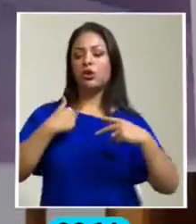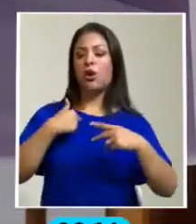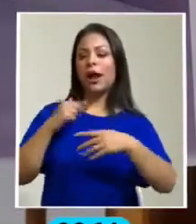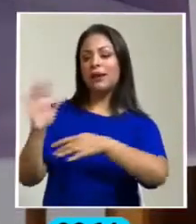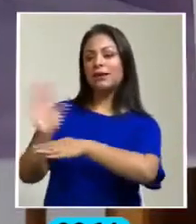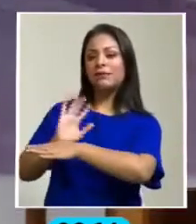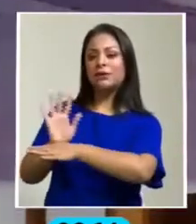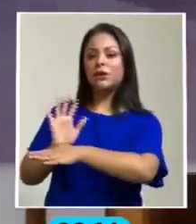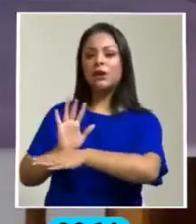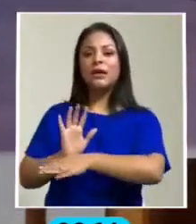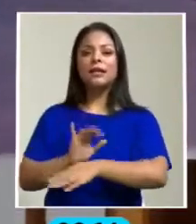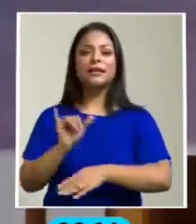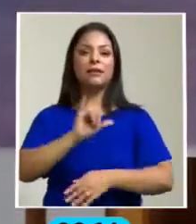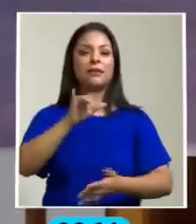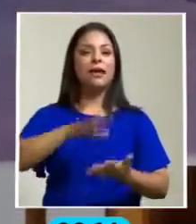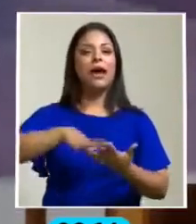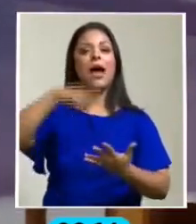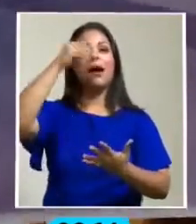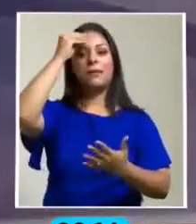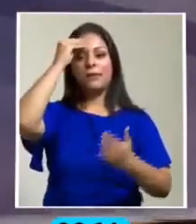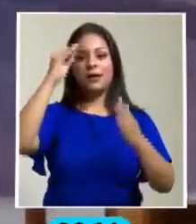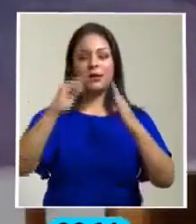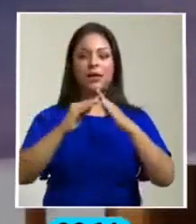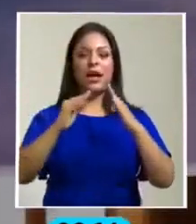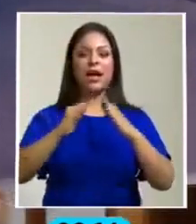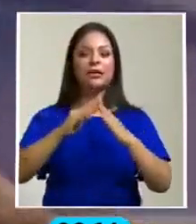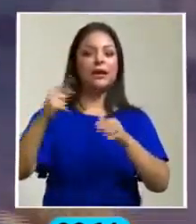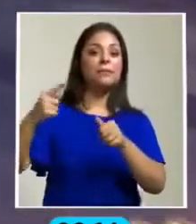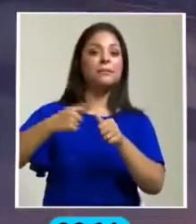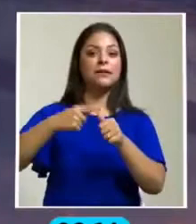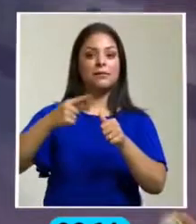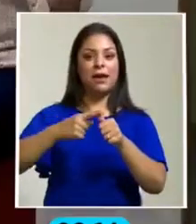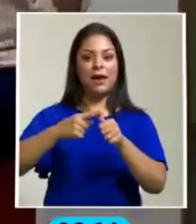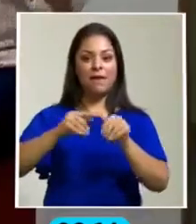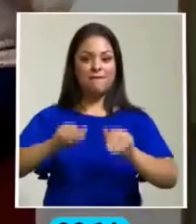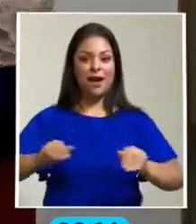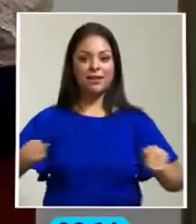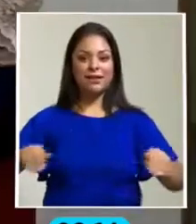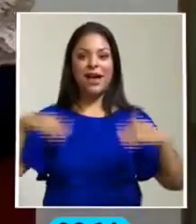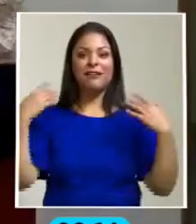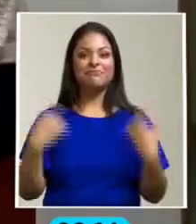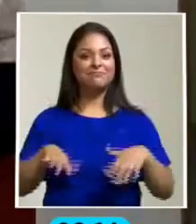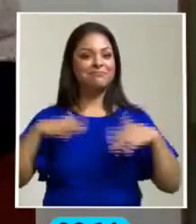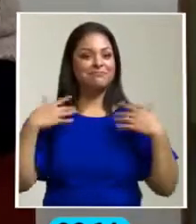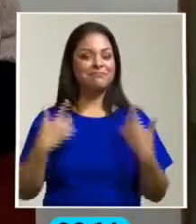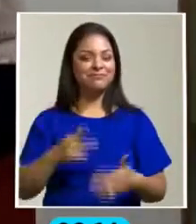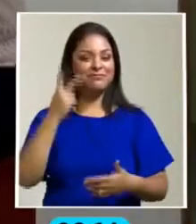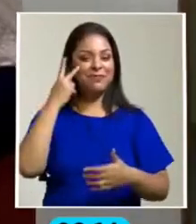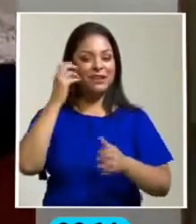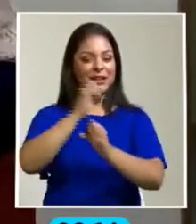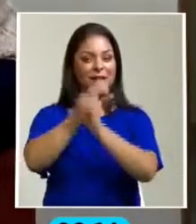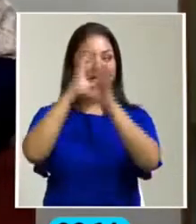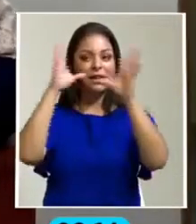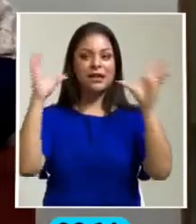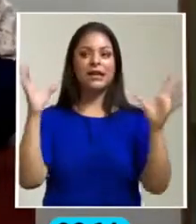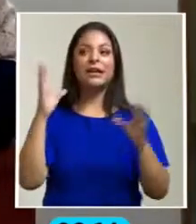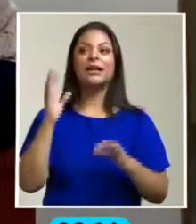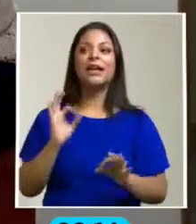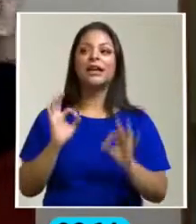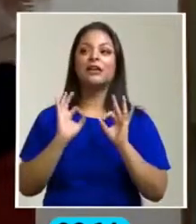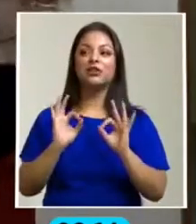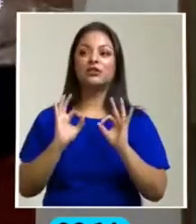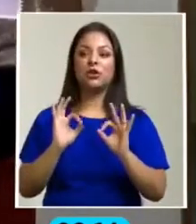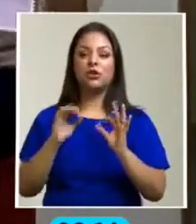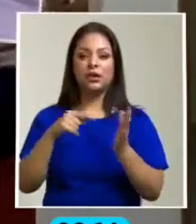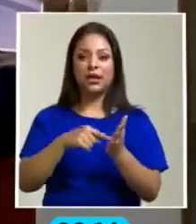en Aprendo en Casa, Primera Infancia". Imagínese, niña no, Carla. No, pero qué ventaja, qué dichosa esa Danta.